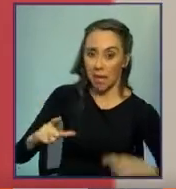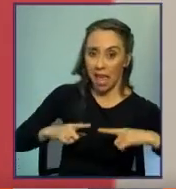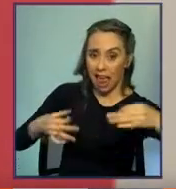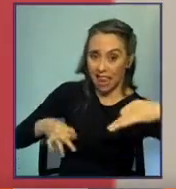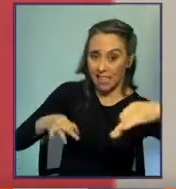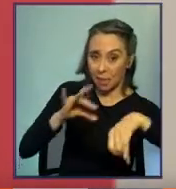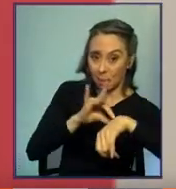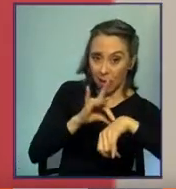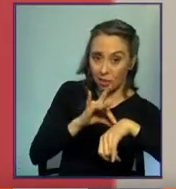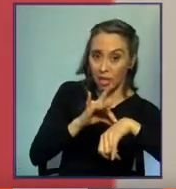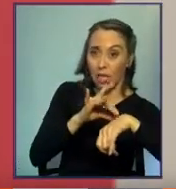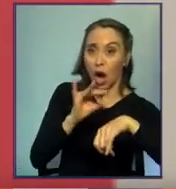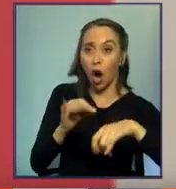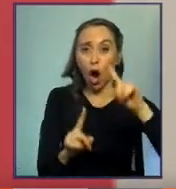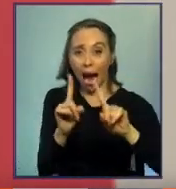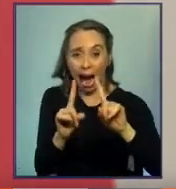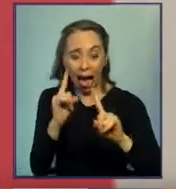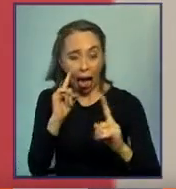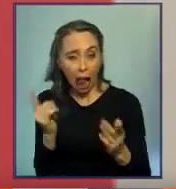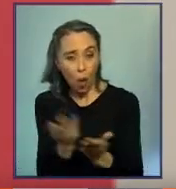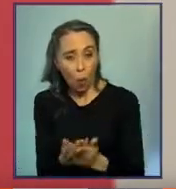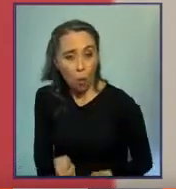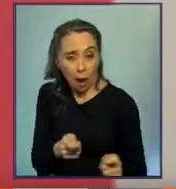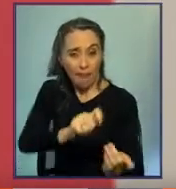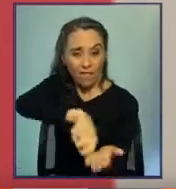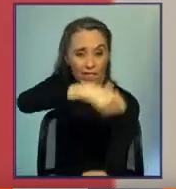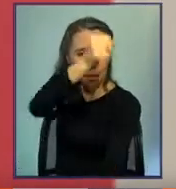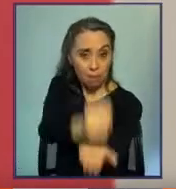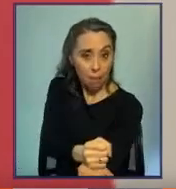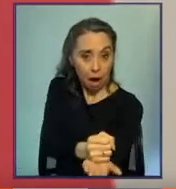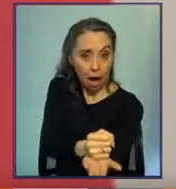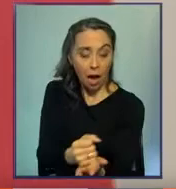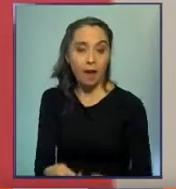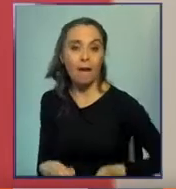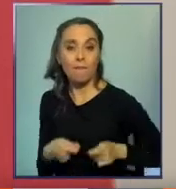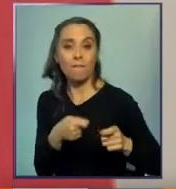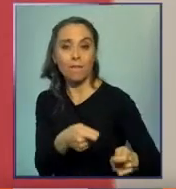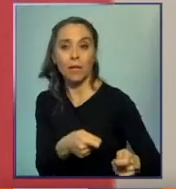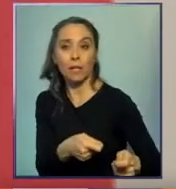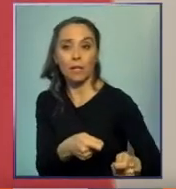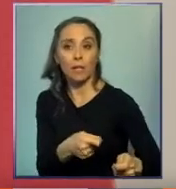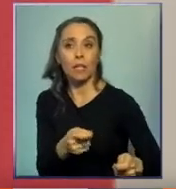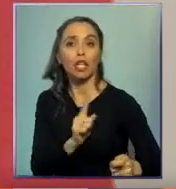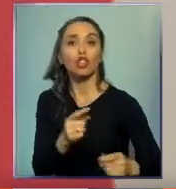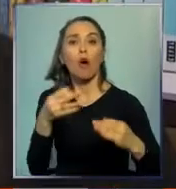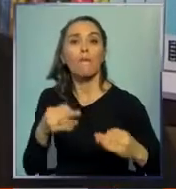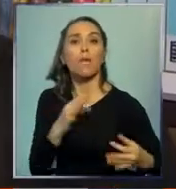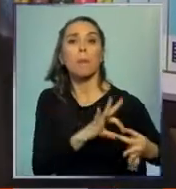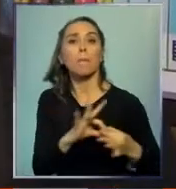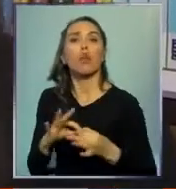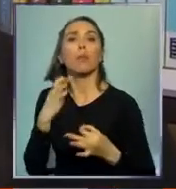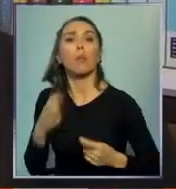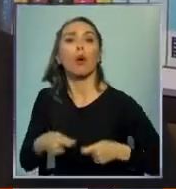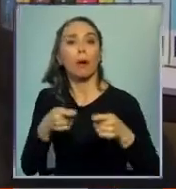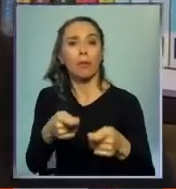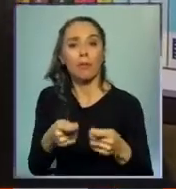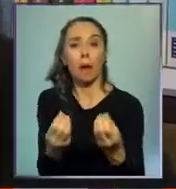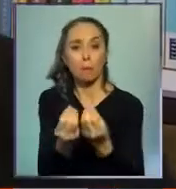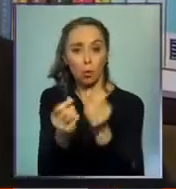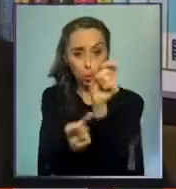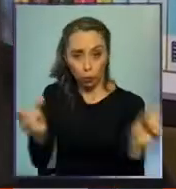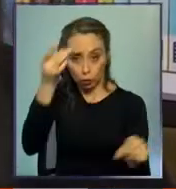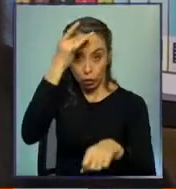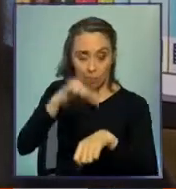médicas o algunas de las licencias médicas que ellos están emitiendo no están emitiendo lo suficientemente bien justificadas. Muchos de los pacientes